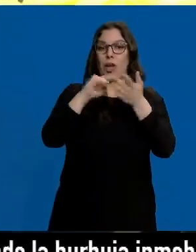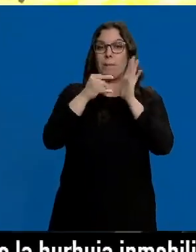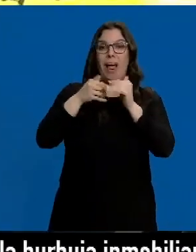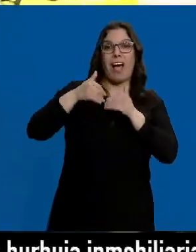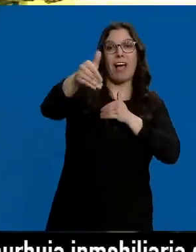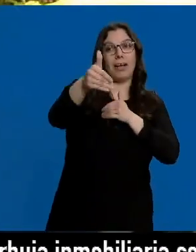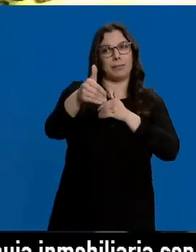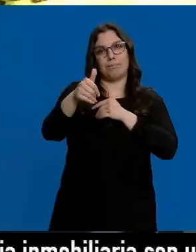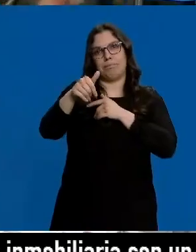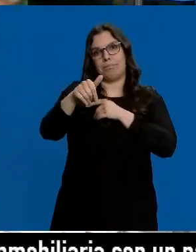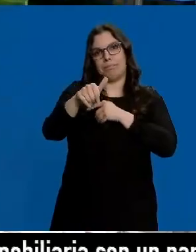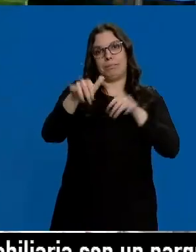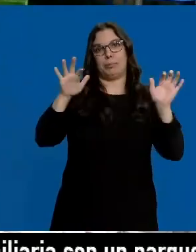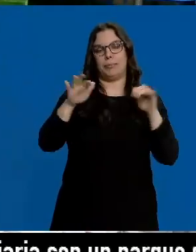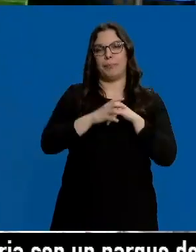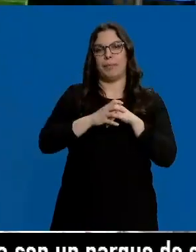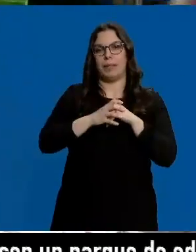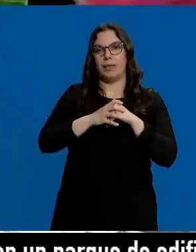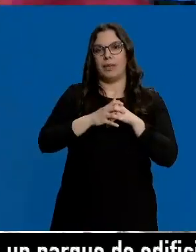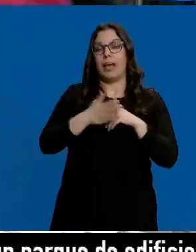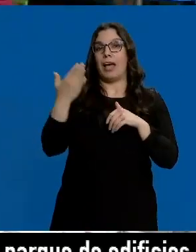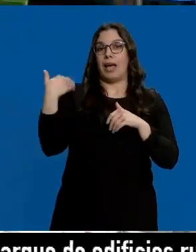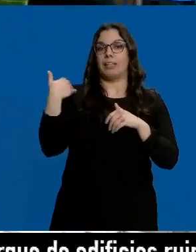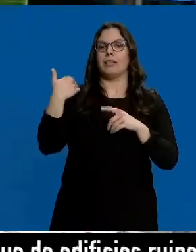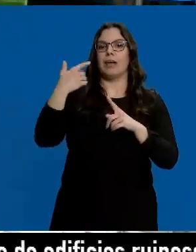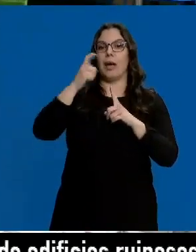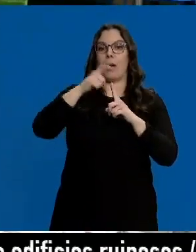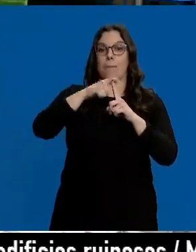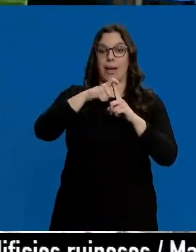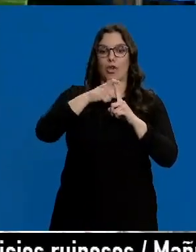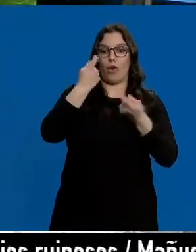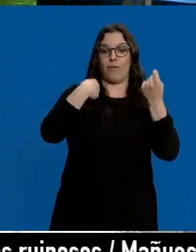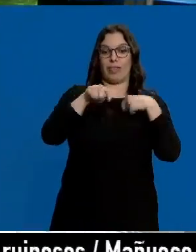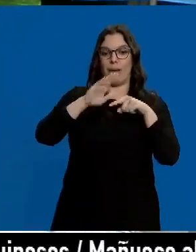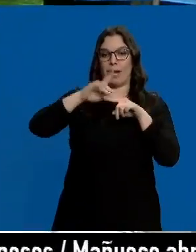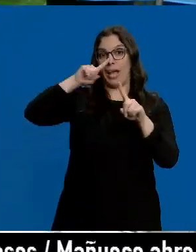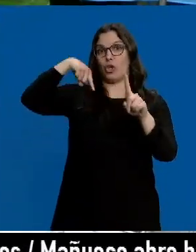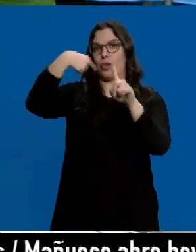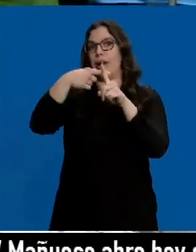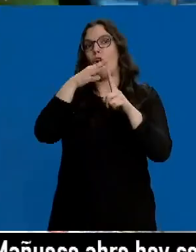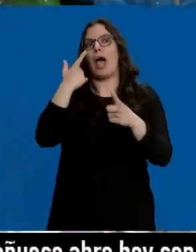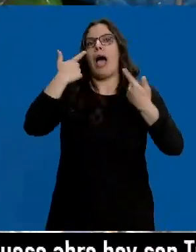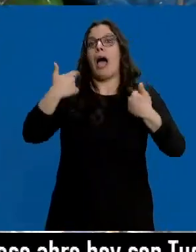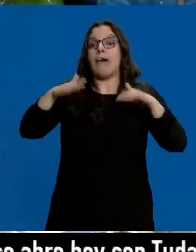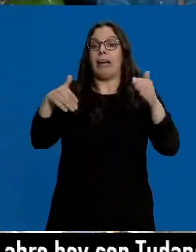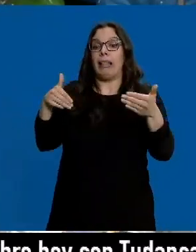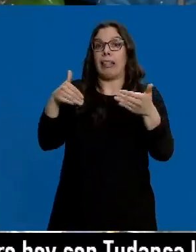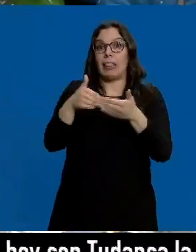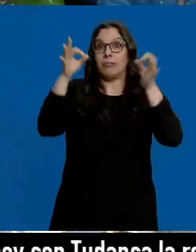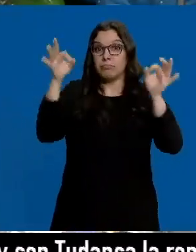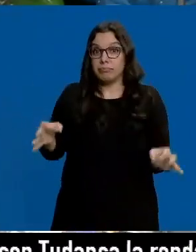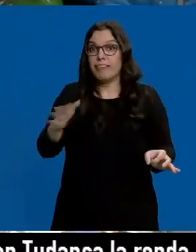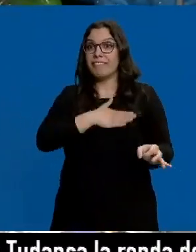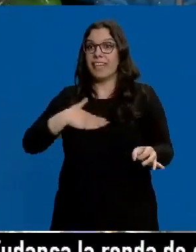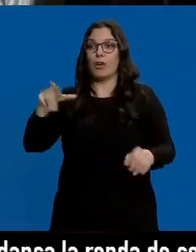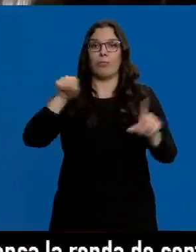a largo plazo. Hasta ahora comprabas en mayo lo que se iba a vender el carnaval siguiente. Ahora dejas que todo fluya y a última hora pues dices